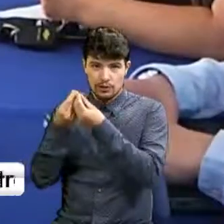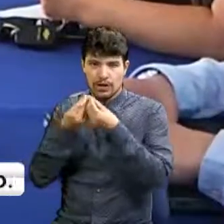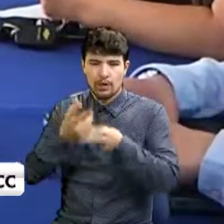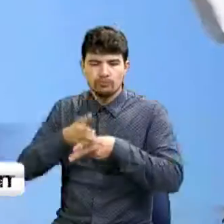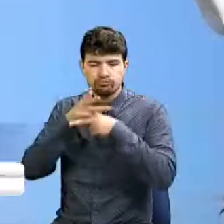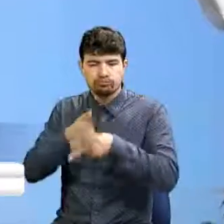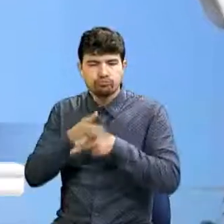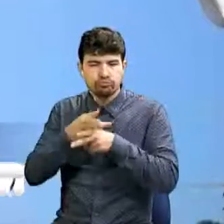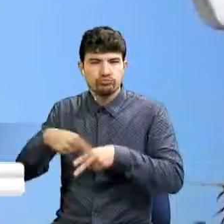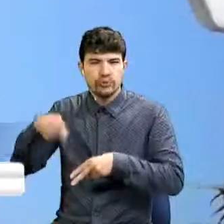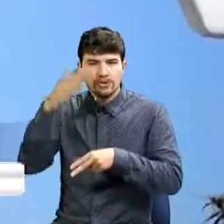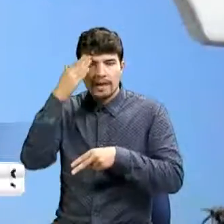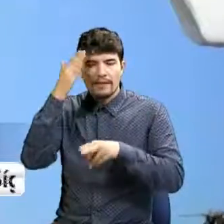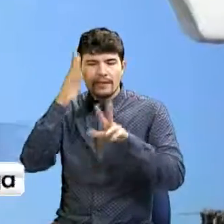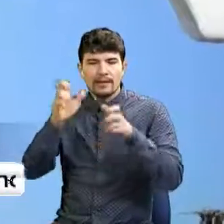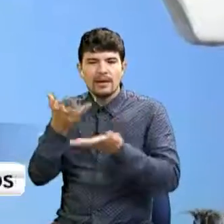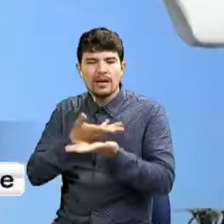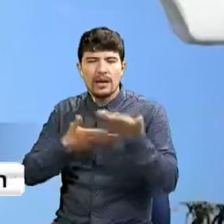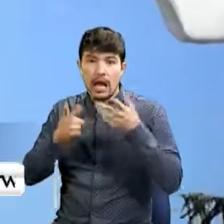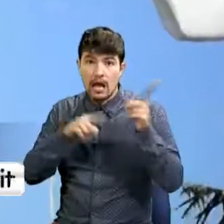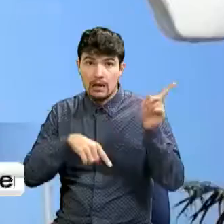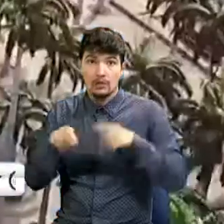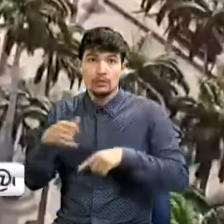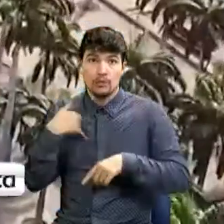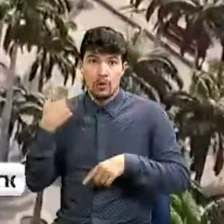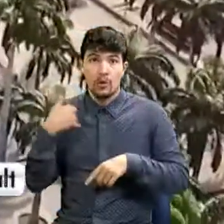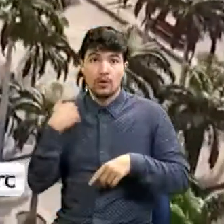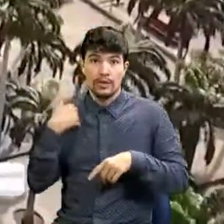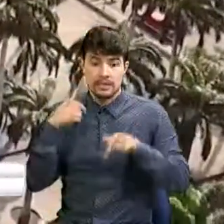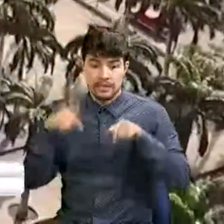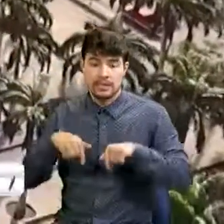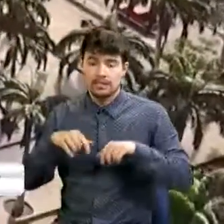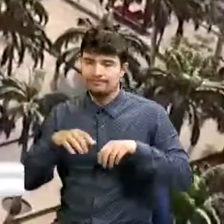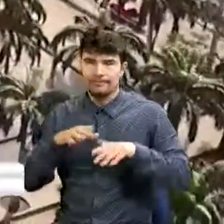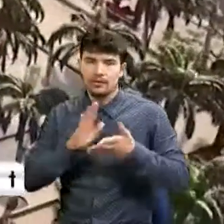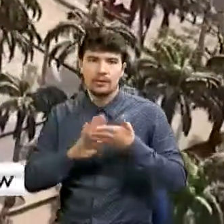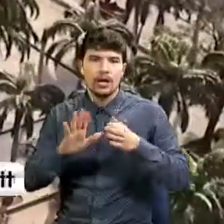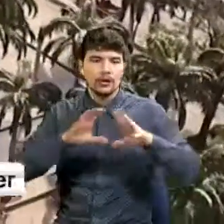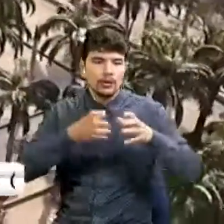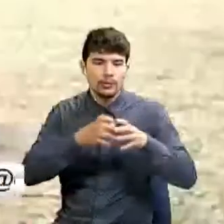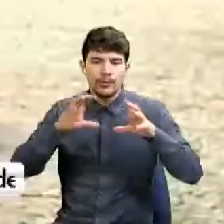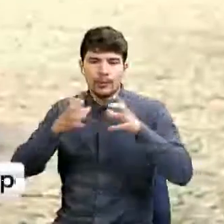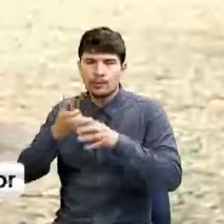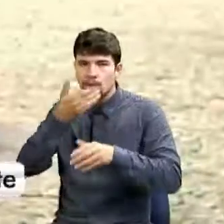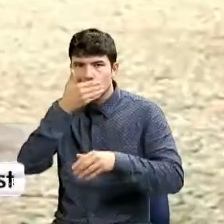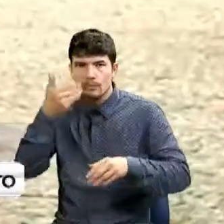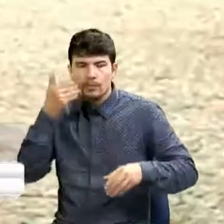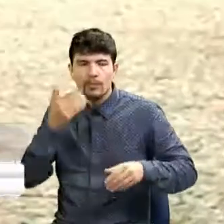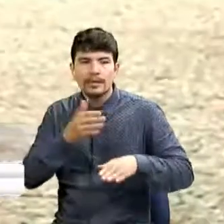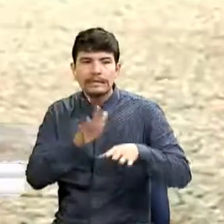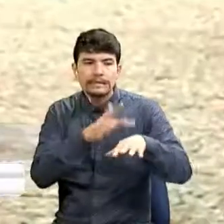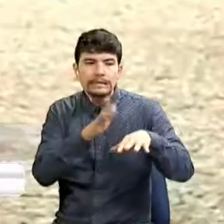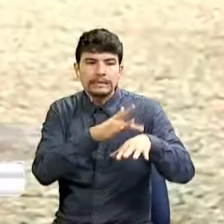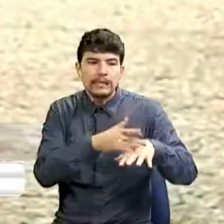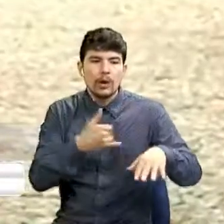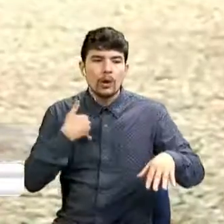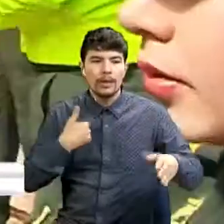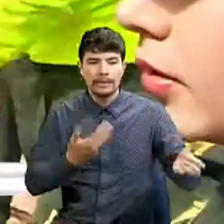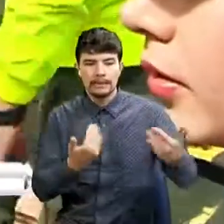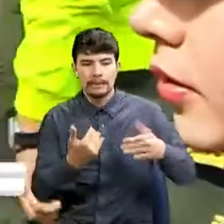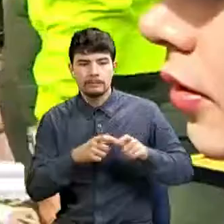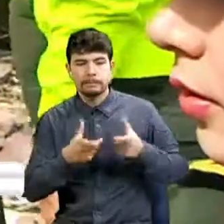este tema de injerencia del posible reclutamiento de menores desde la zona de frontera y otros temas que preocupan a las comunidades fronterizas en el siguiente informe los detalles